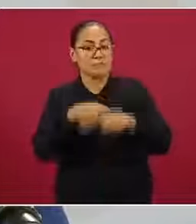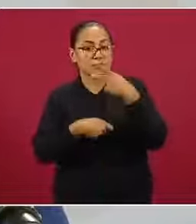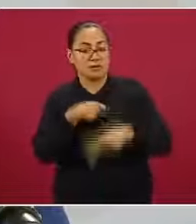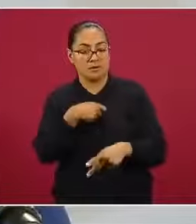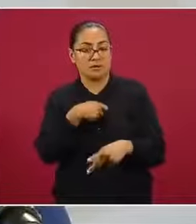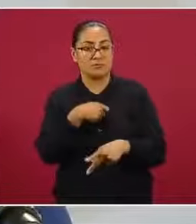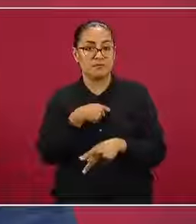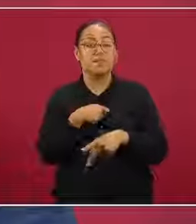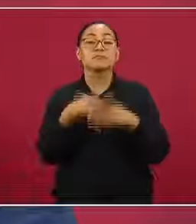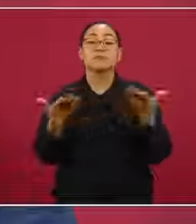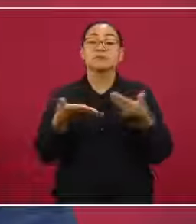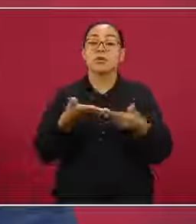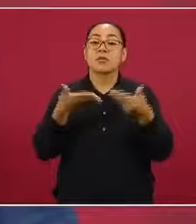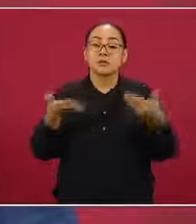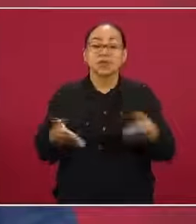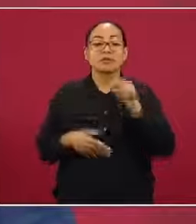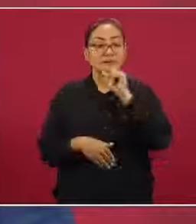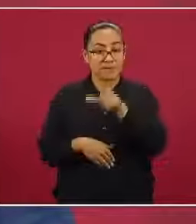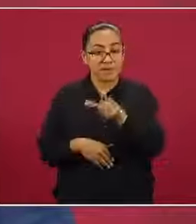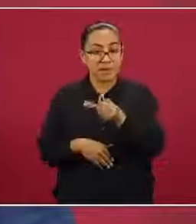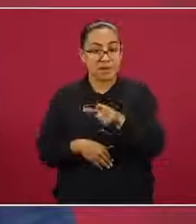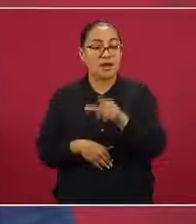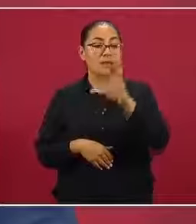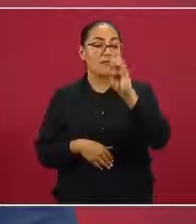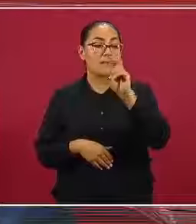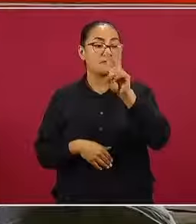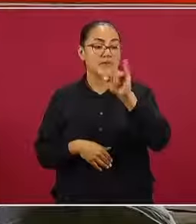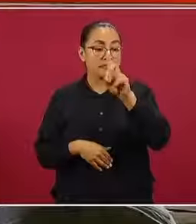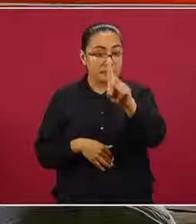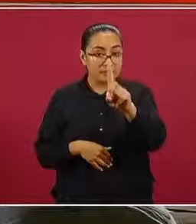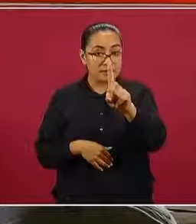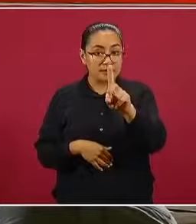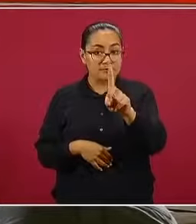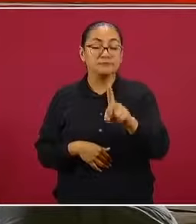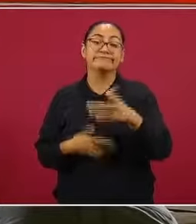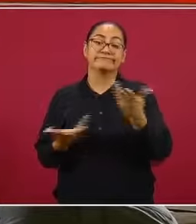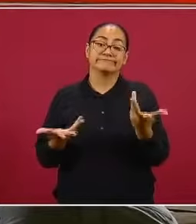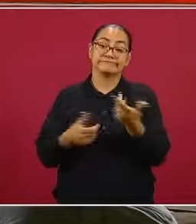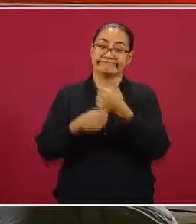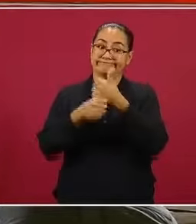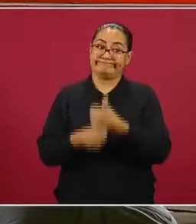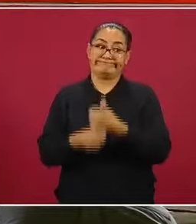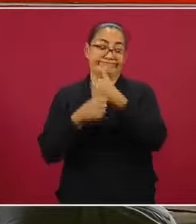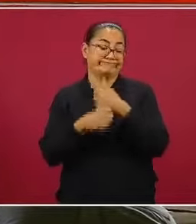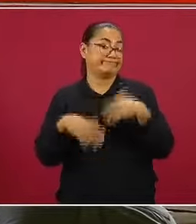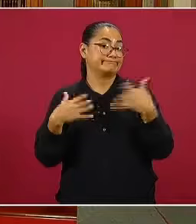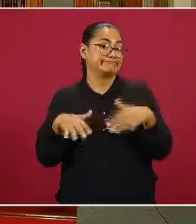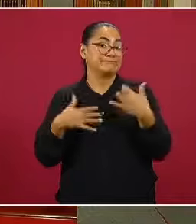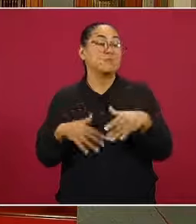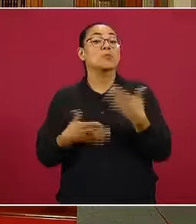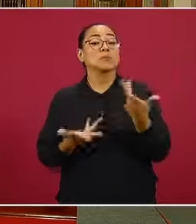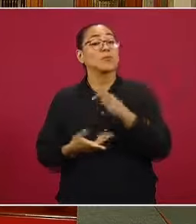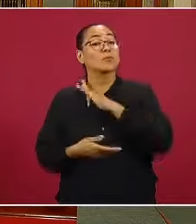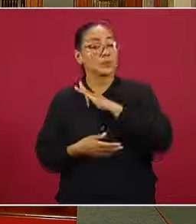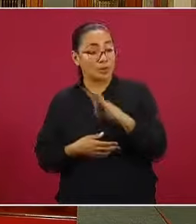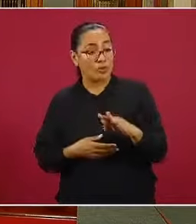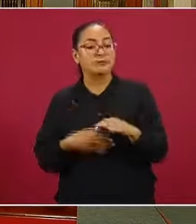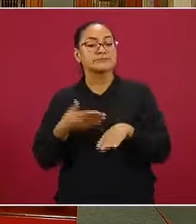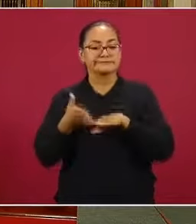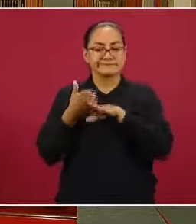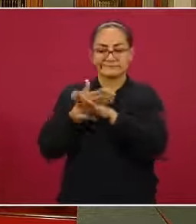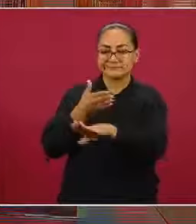Ahora también la COVID-19, que tantas muertes y sufrimiento evitable ha ocasionado. Transmítale, por favor,